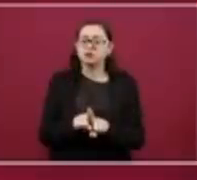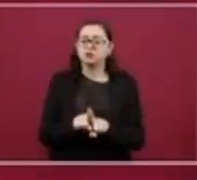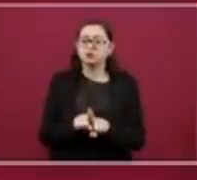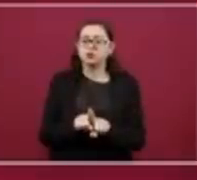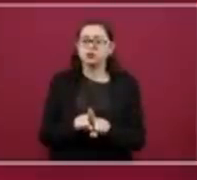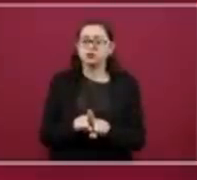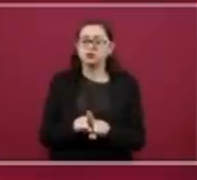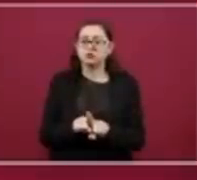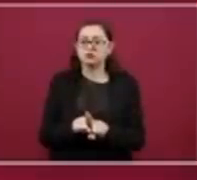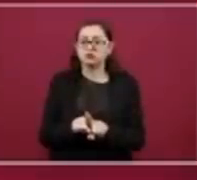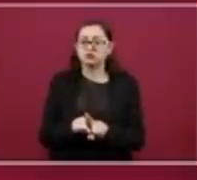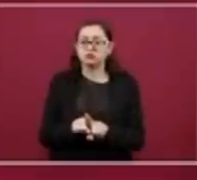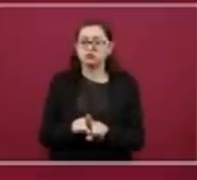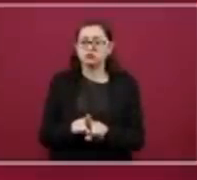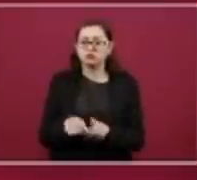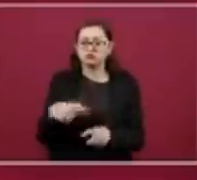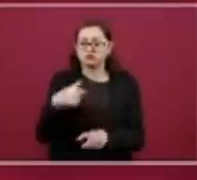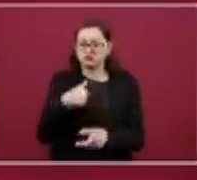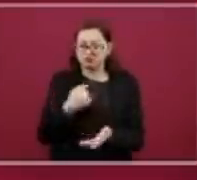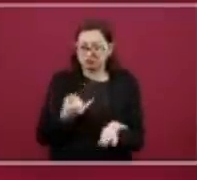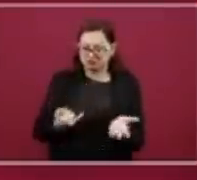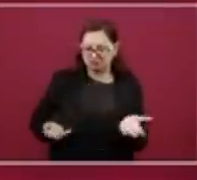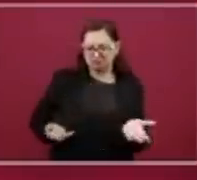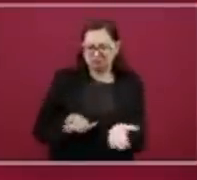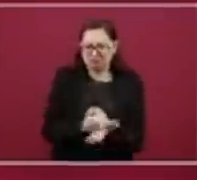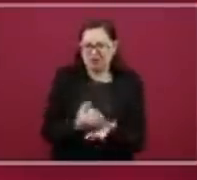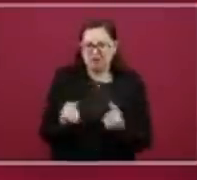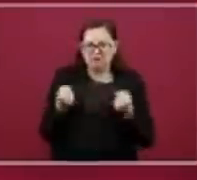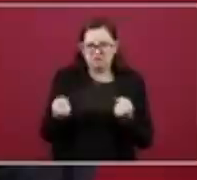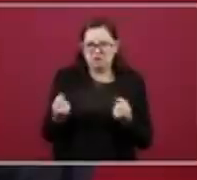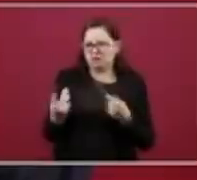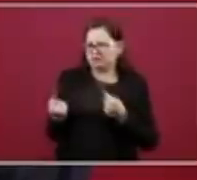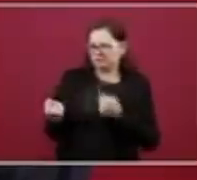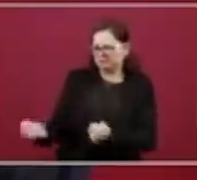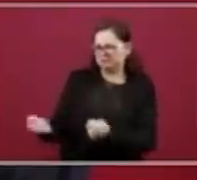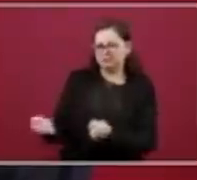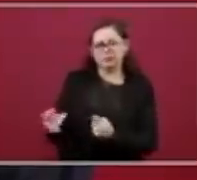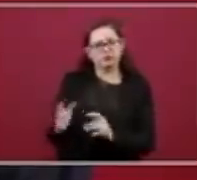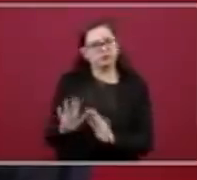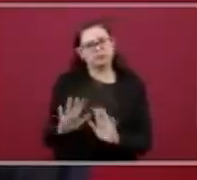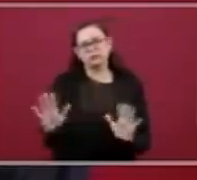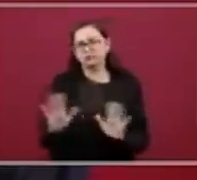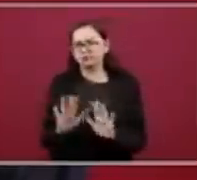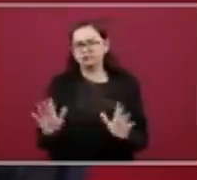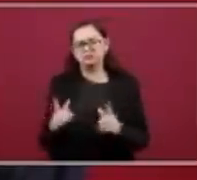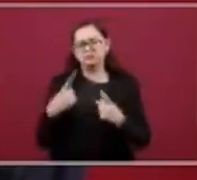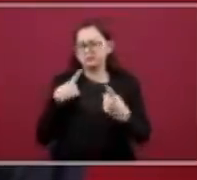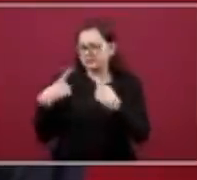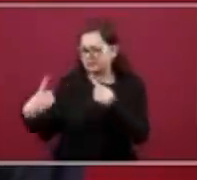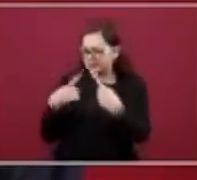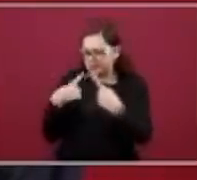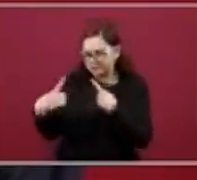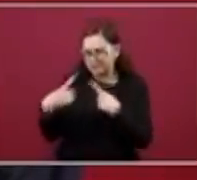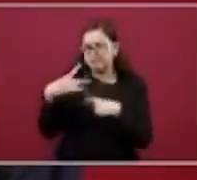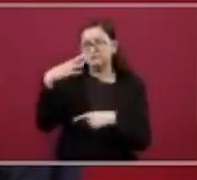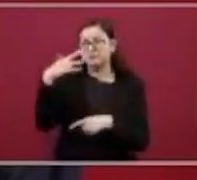nada se va a hacer por la fuerza, todo por la razón y el derecho.